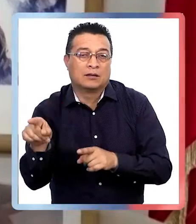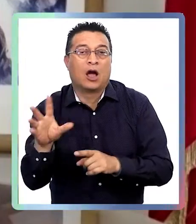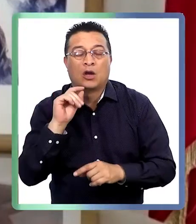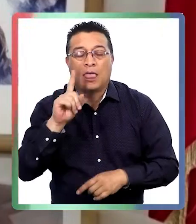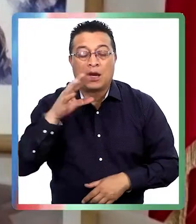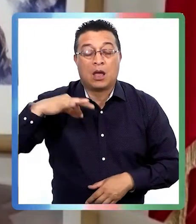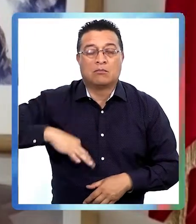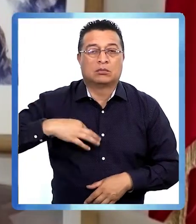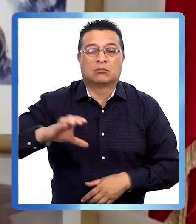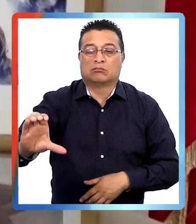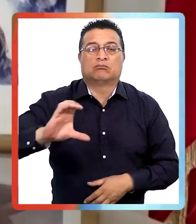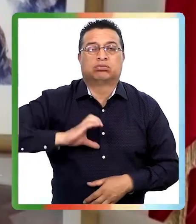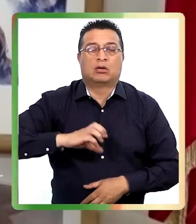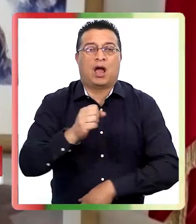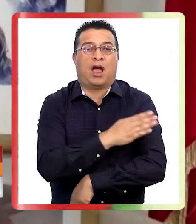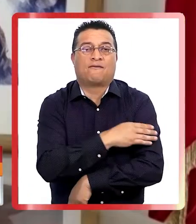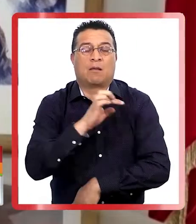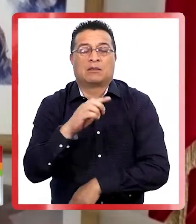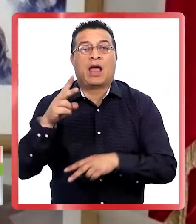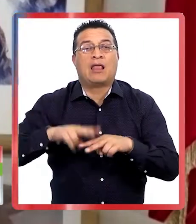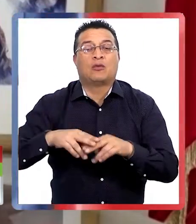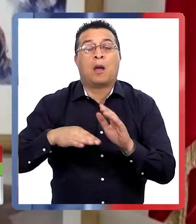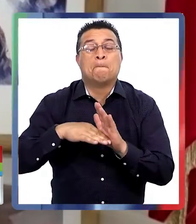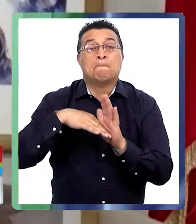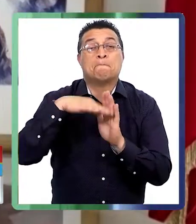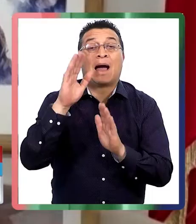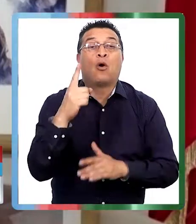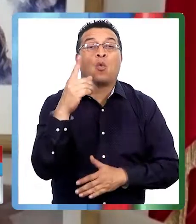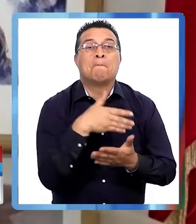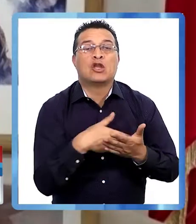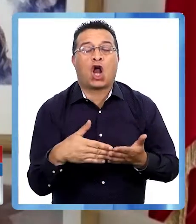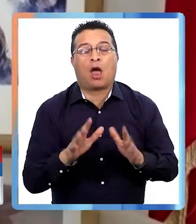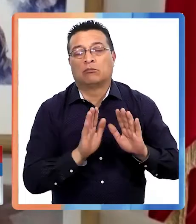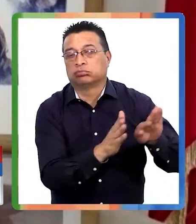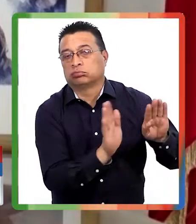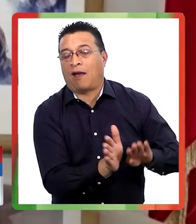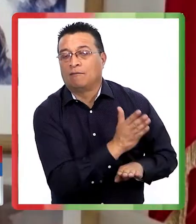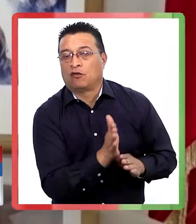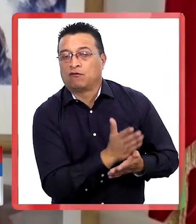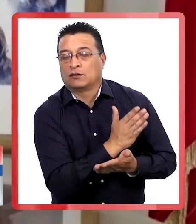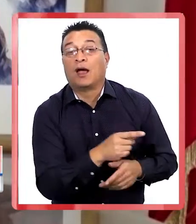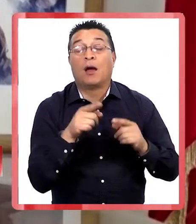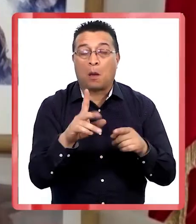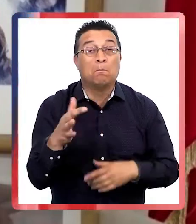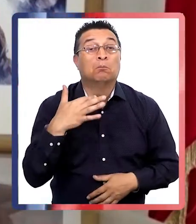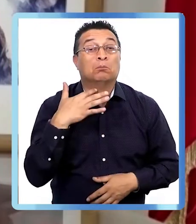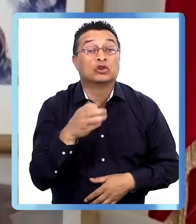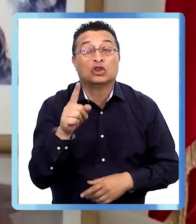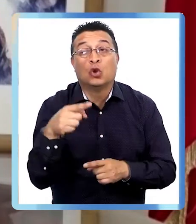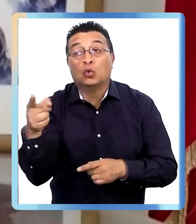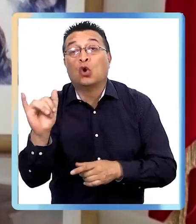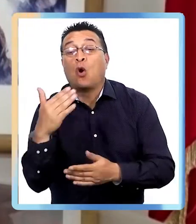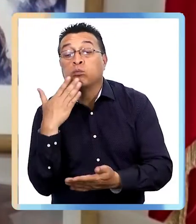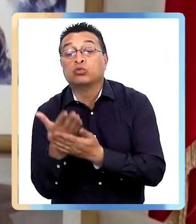o a quienes tengan pensiones autofinanciadas de la AFP o del antiguo sistema superiores a 1 millón de pesos. Entonces, ¿por qué unos tienen que